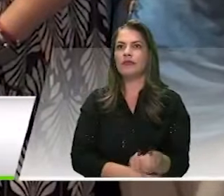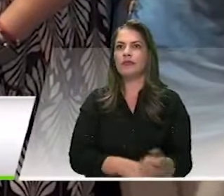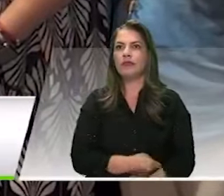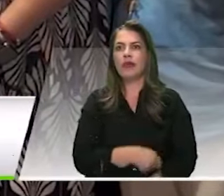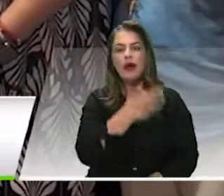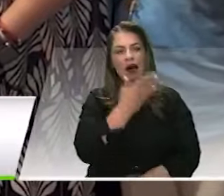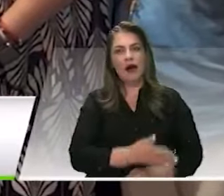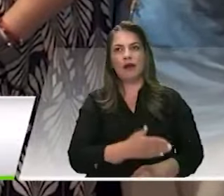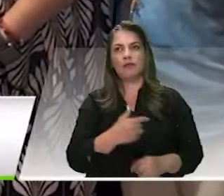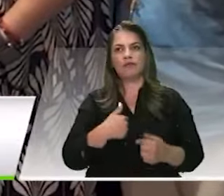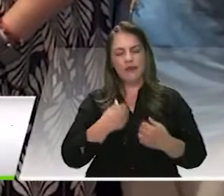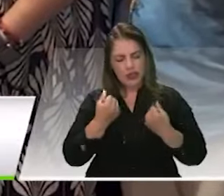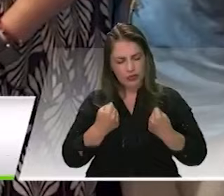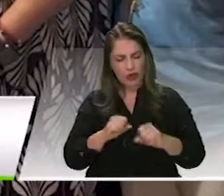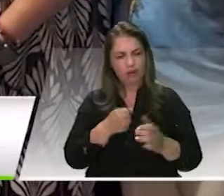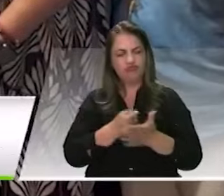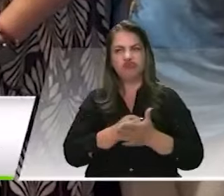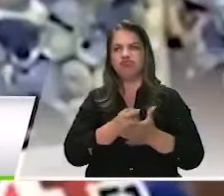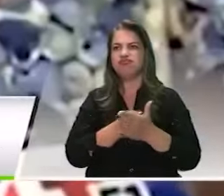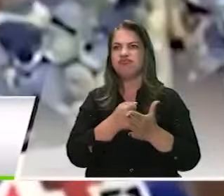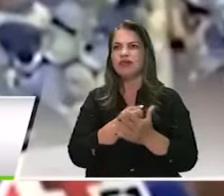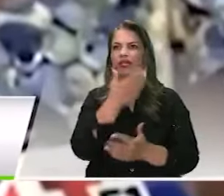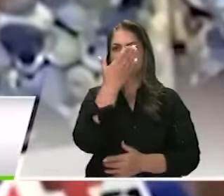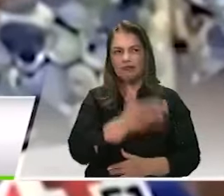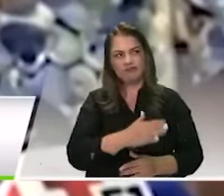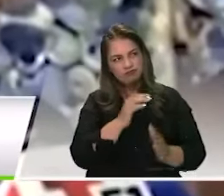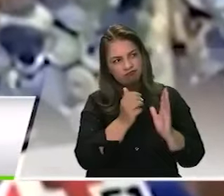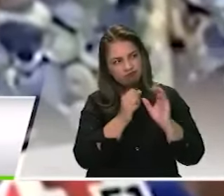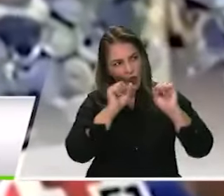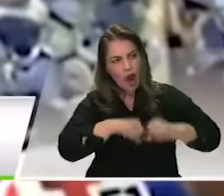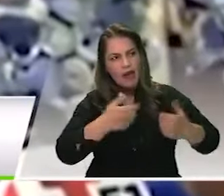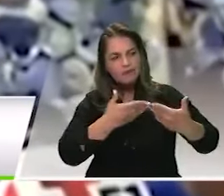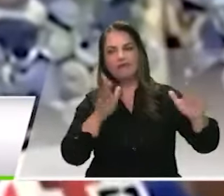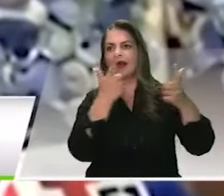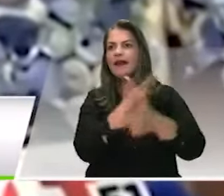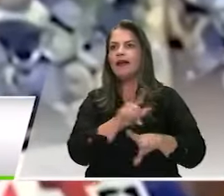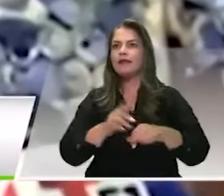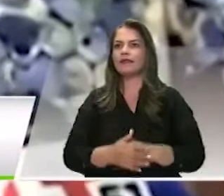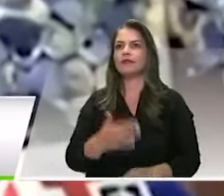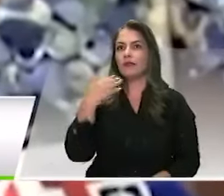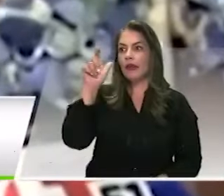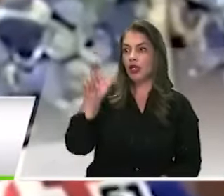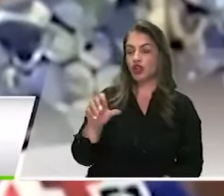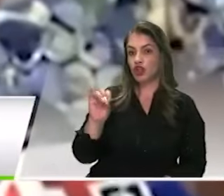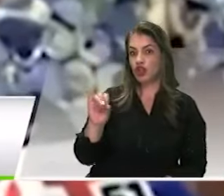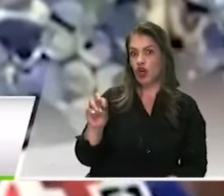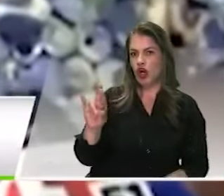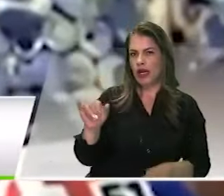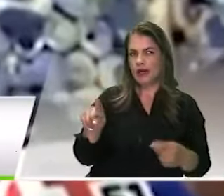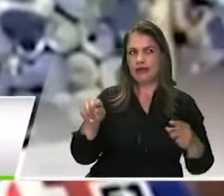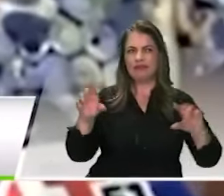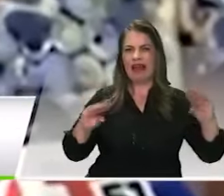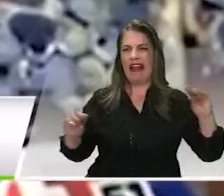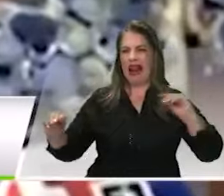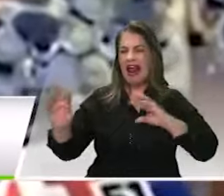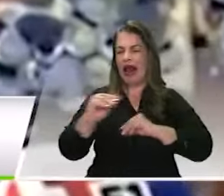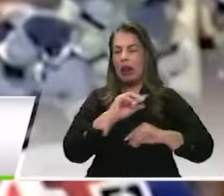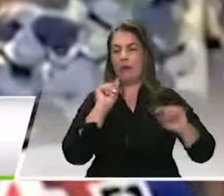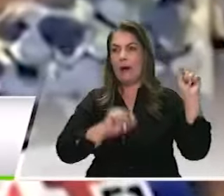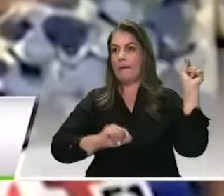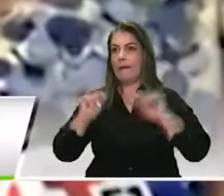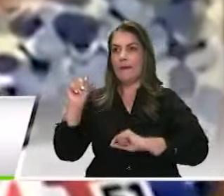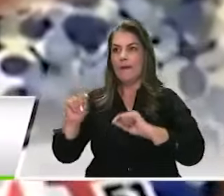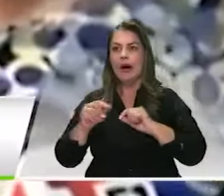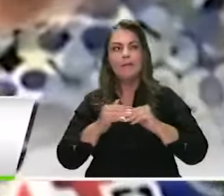luchando porque ella logre su habilitación la elección de joris ha causado todo tipo de comentarios en redes sociales pero en su mayoría